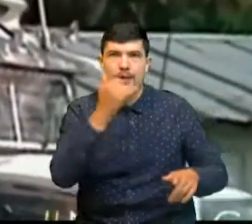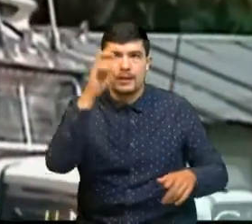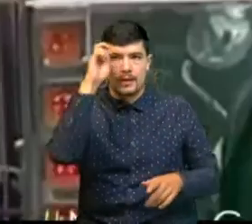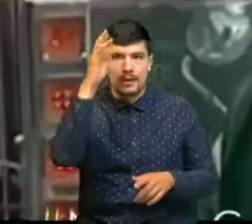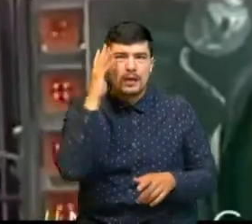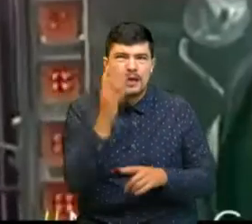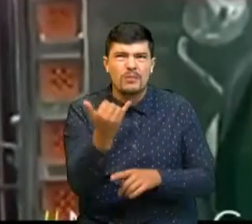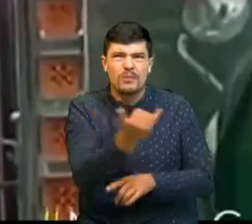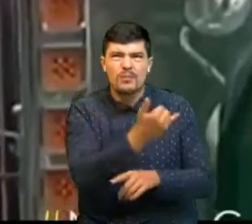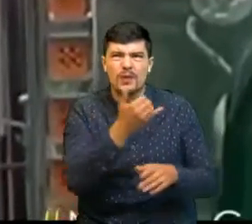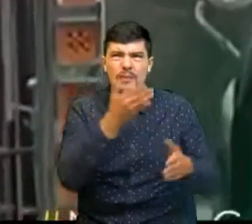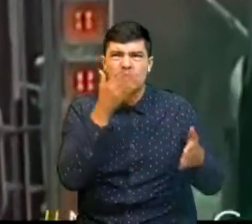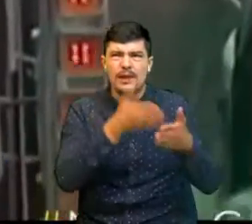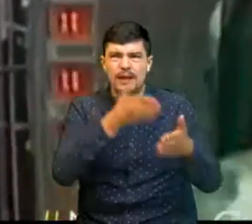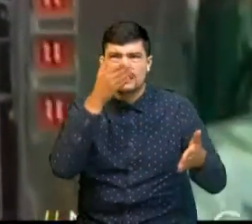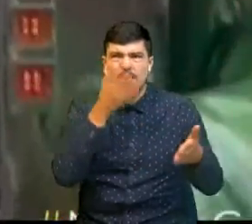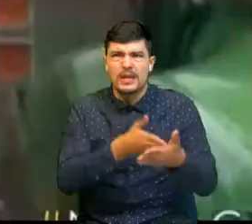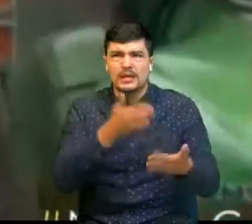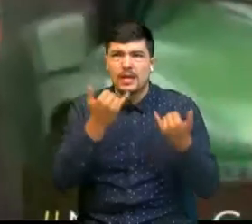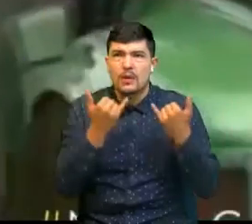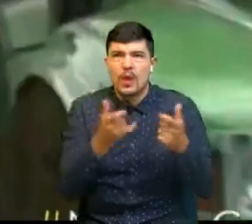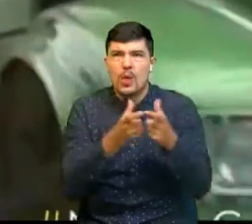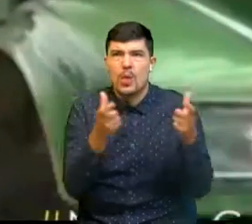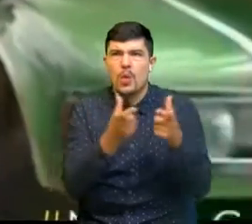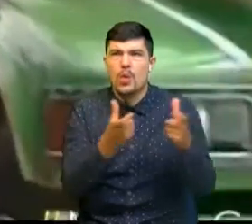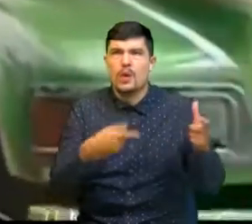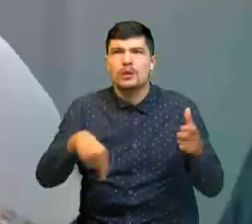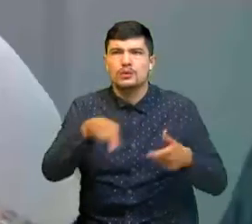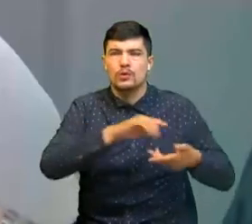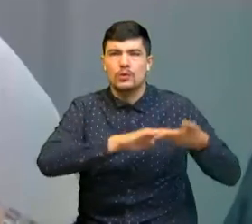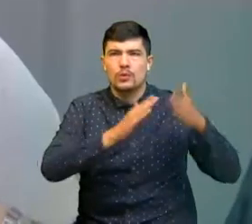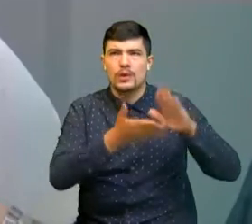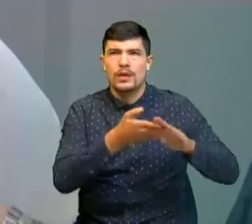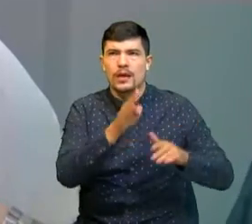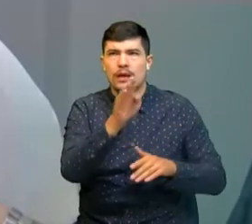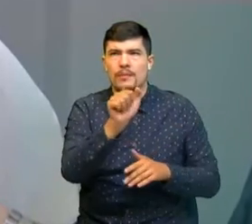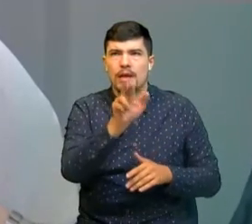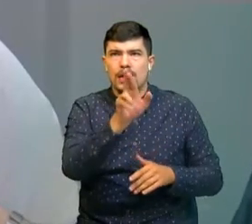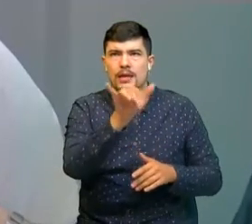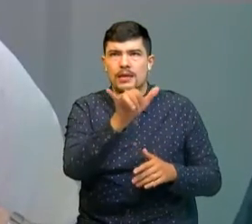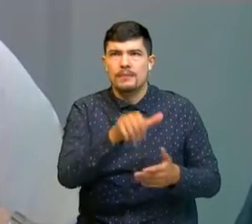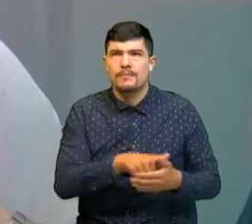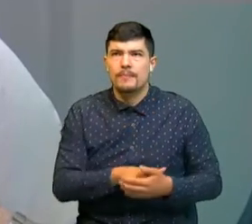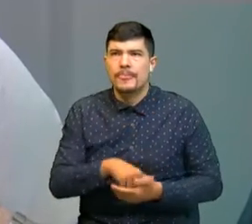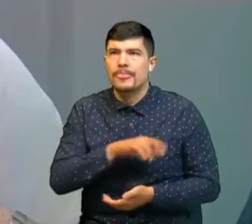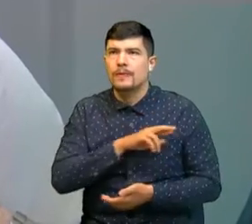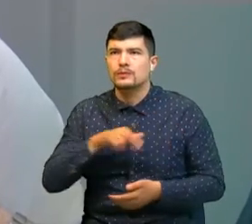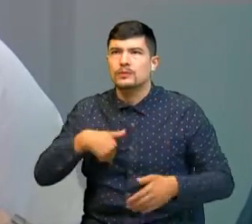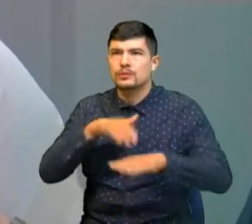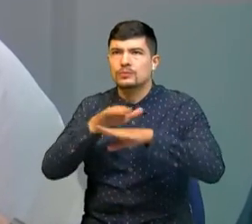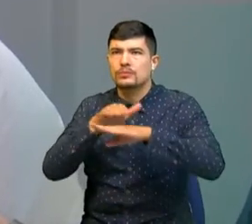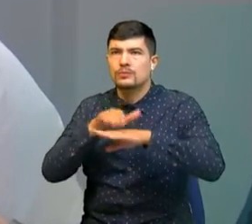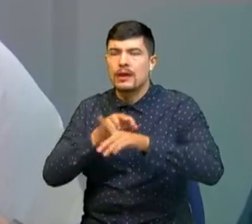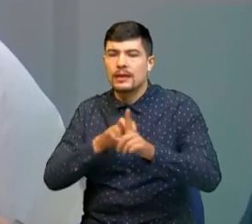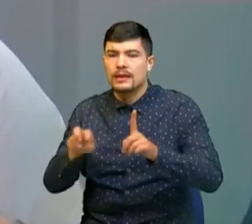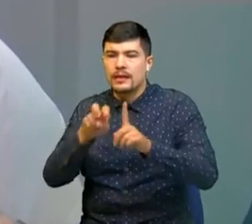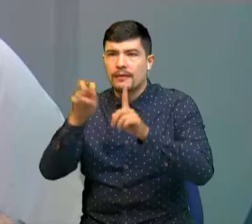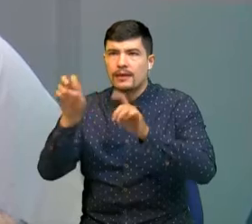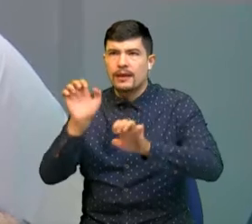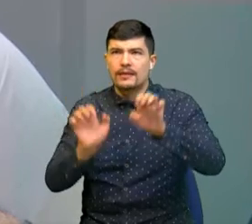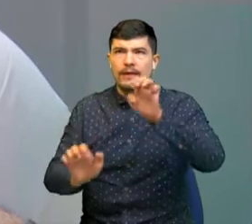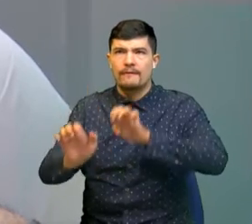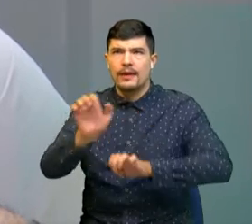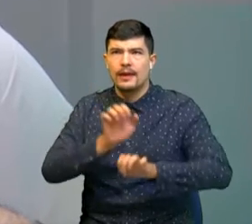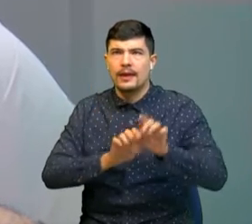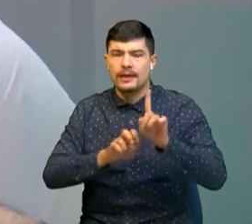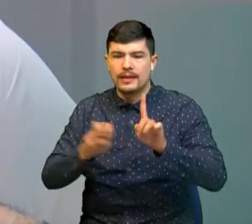ante las constantes amenazas que han aumentado a la población Barí. Nosotros hemos hecho el llamado a nivel de la Defensoría, a